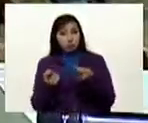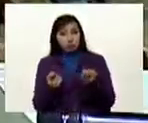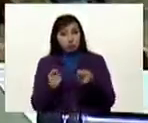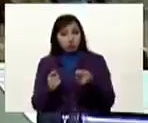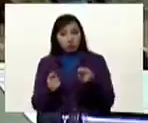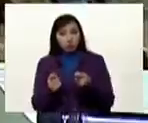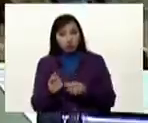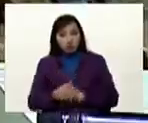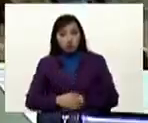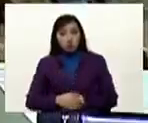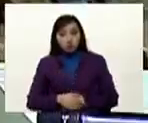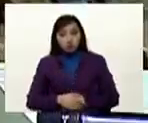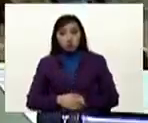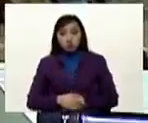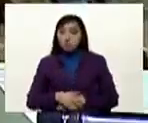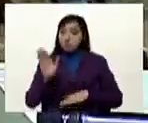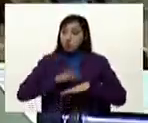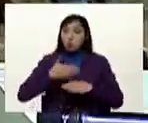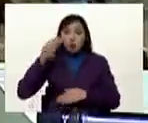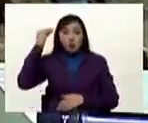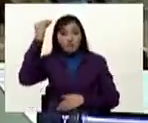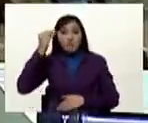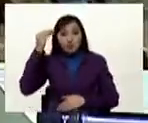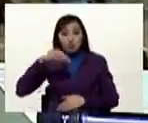cuidado. Porque también hemos pensado,